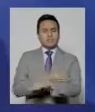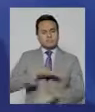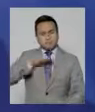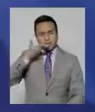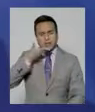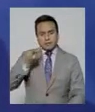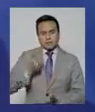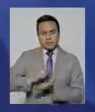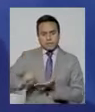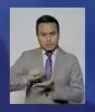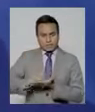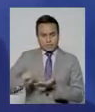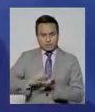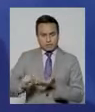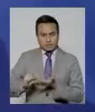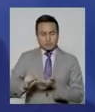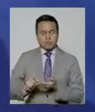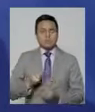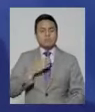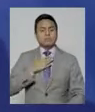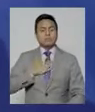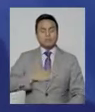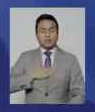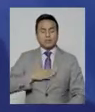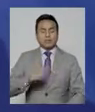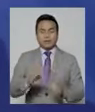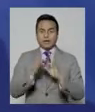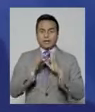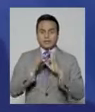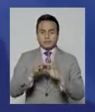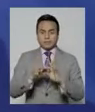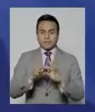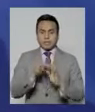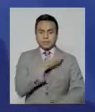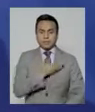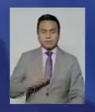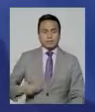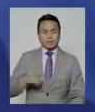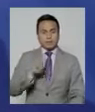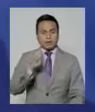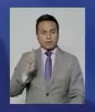los subsecretarios, quiero agradecer